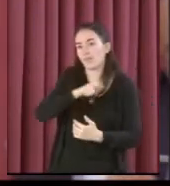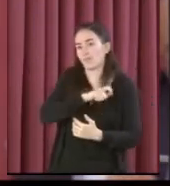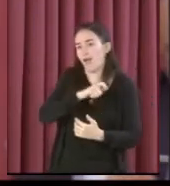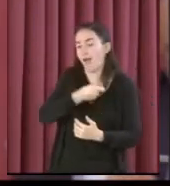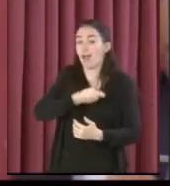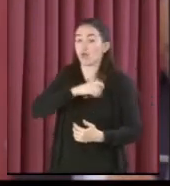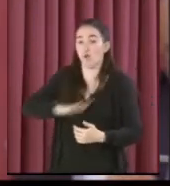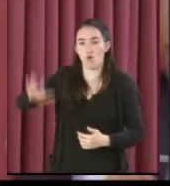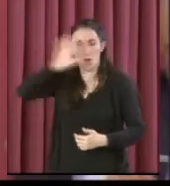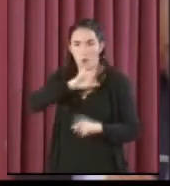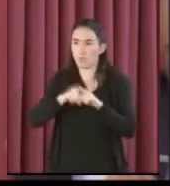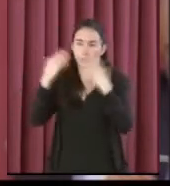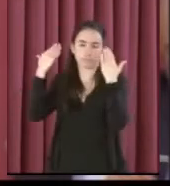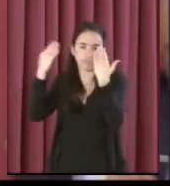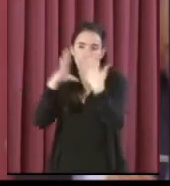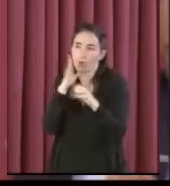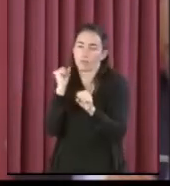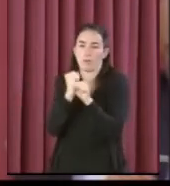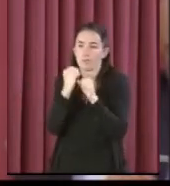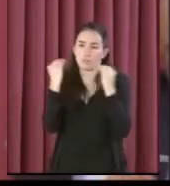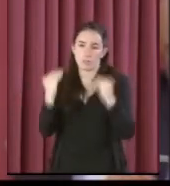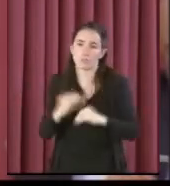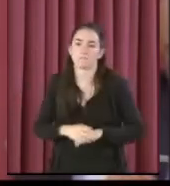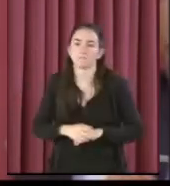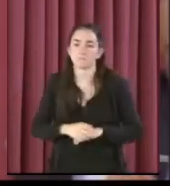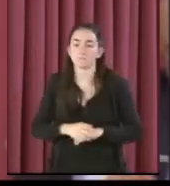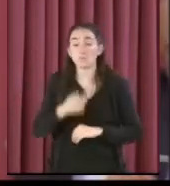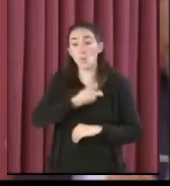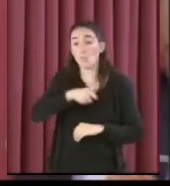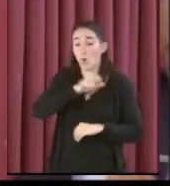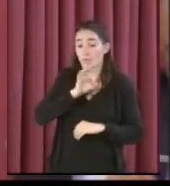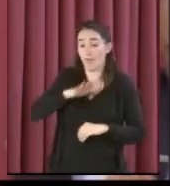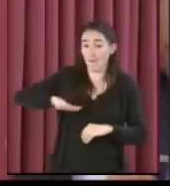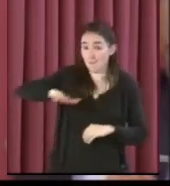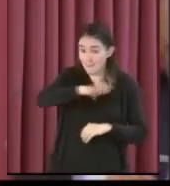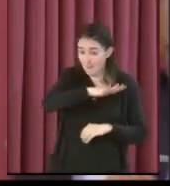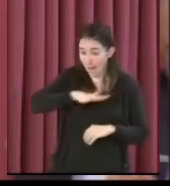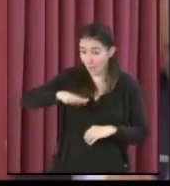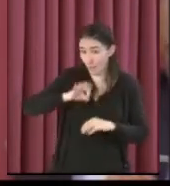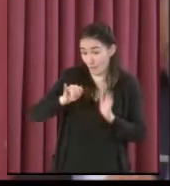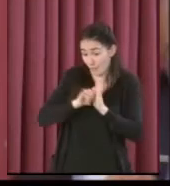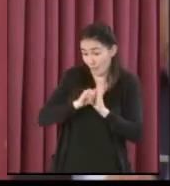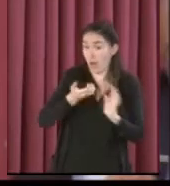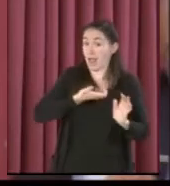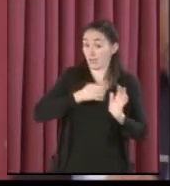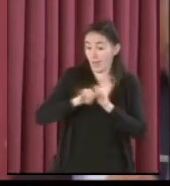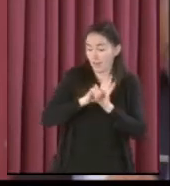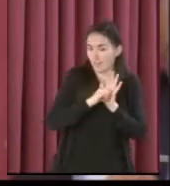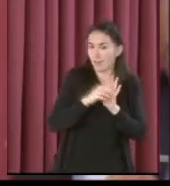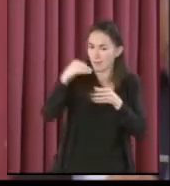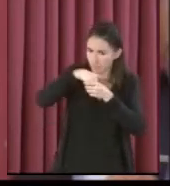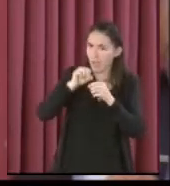Nacional. Hoy en día, la unidad de policía de barrio constituye el referente del cuerpo y está integrada por